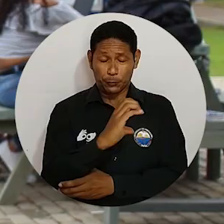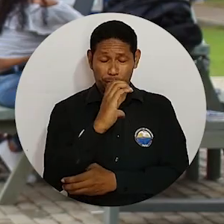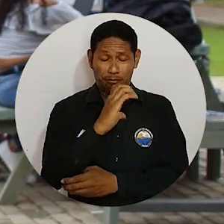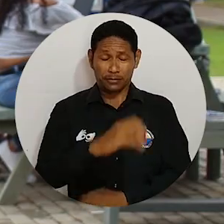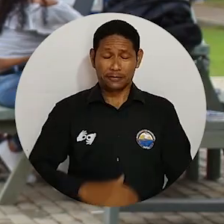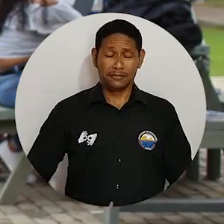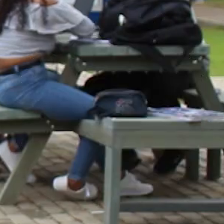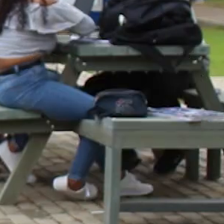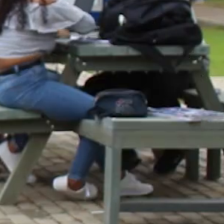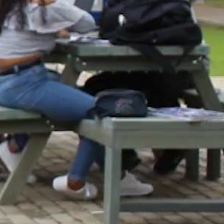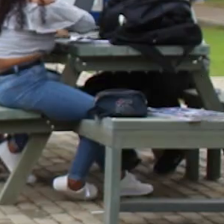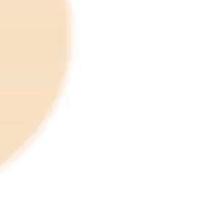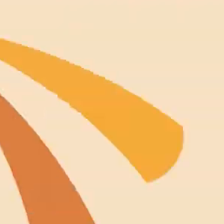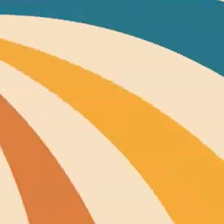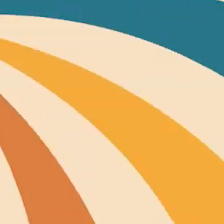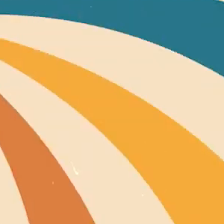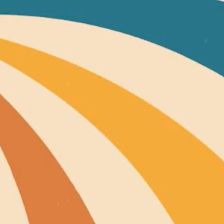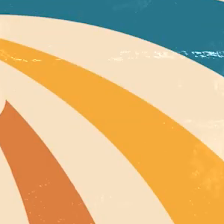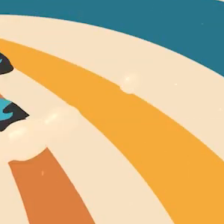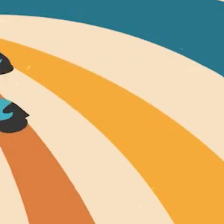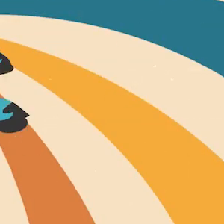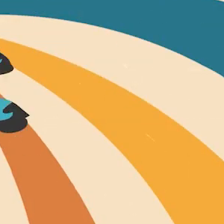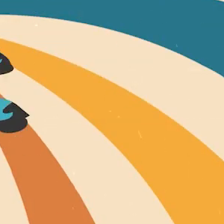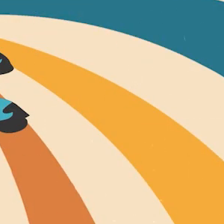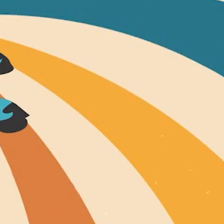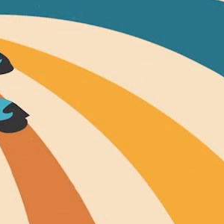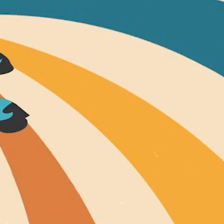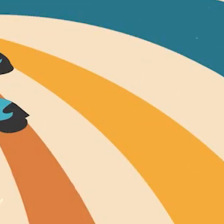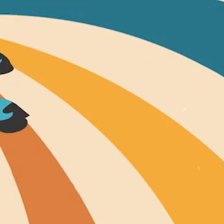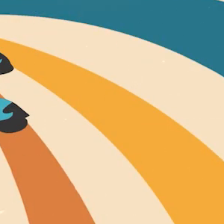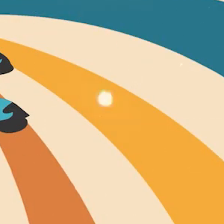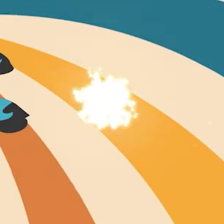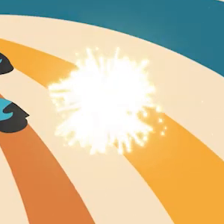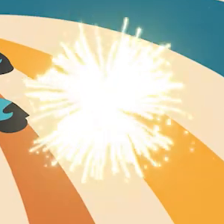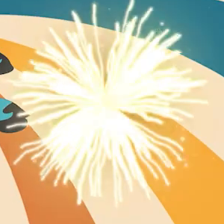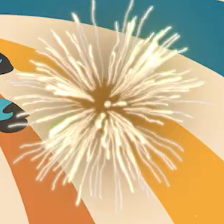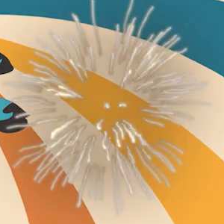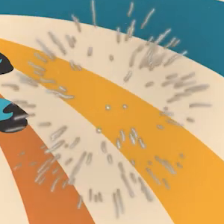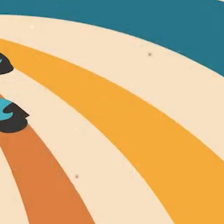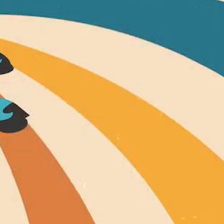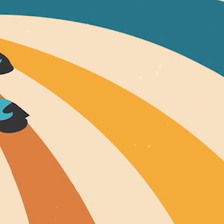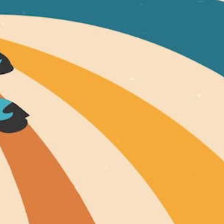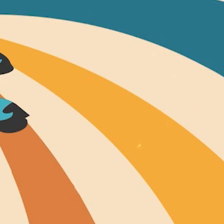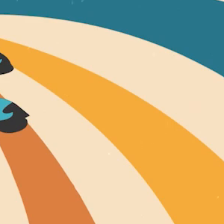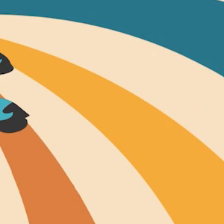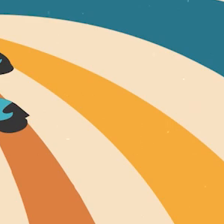campos del área laboral de Colombia. Aún más incluyente e innovadora.